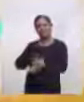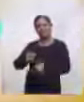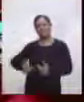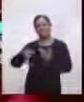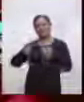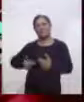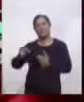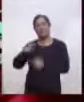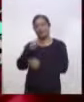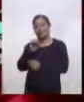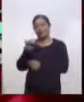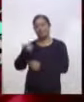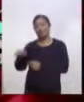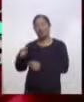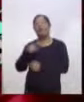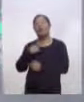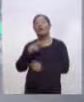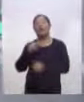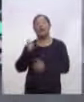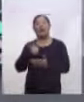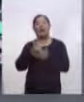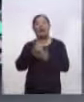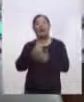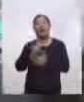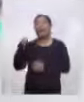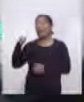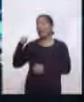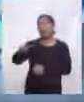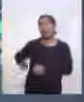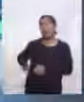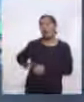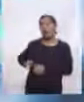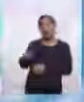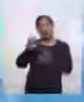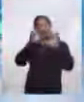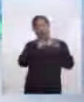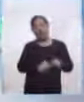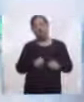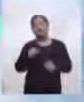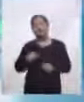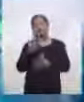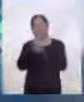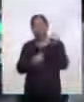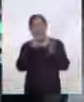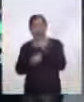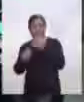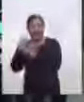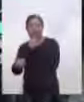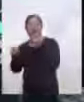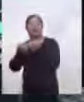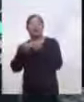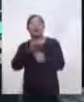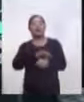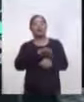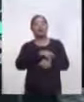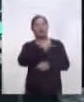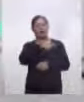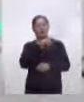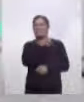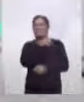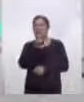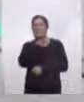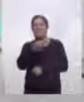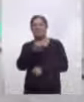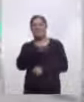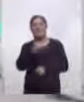intentará escapar del gobierno que quiere capturarlo, además de huir de las artimañas del villano doctor Ivo Robotnik. ¿Por qué no estás